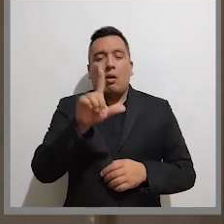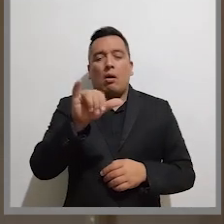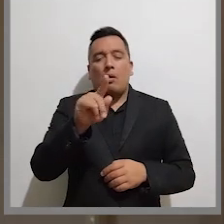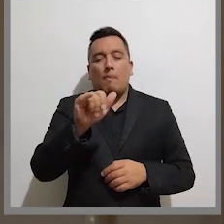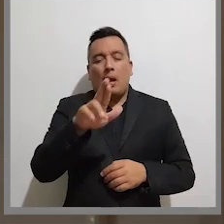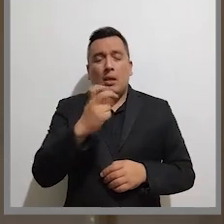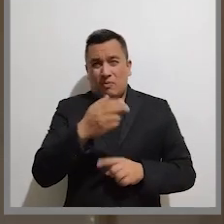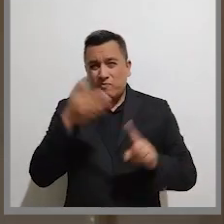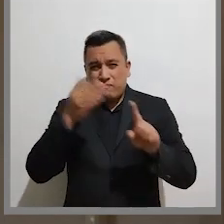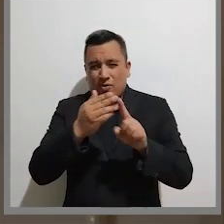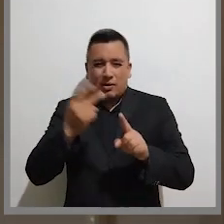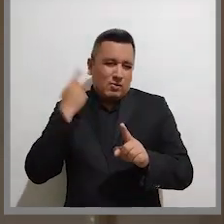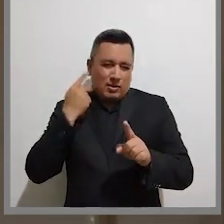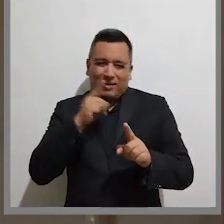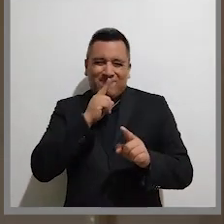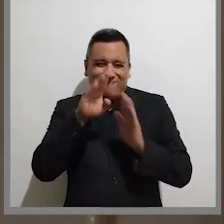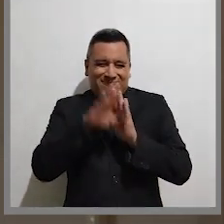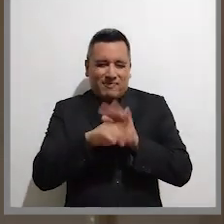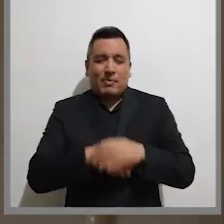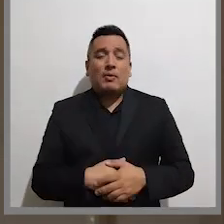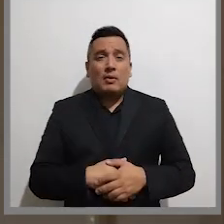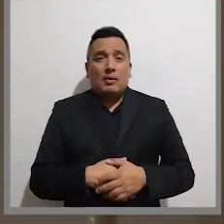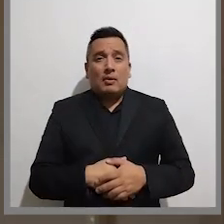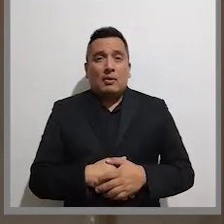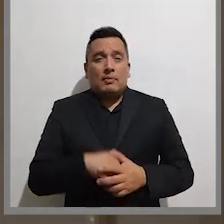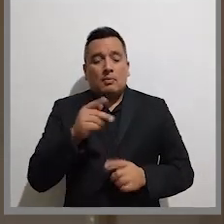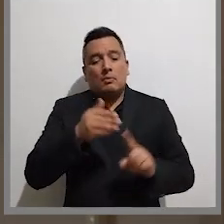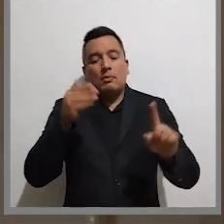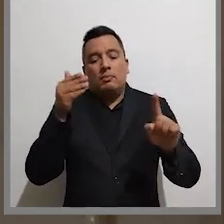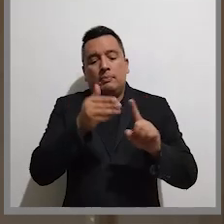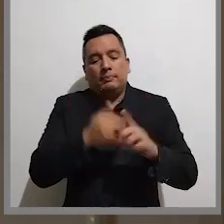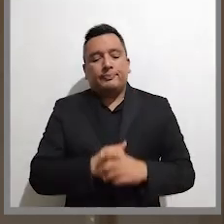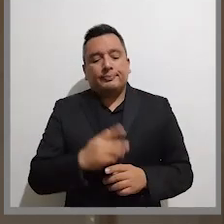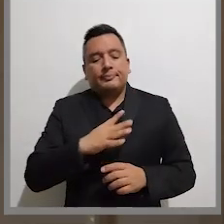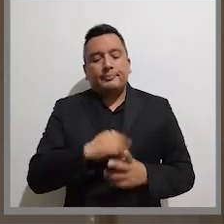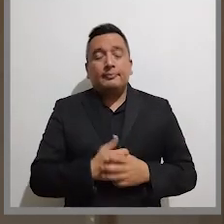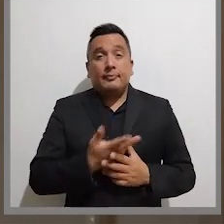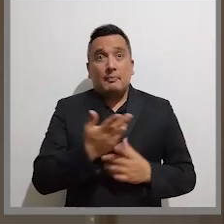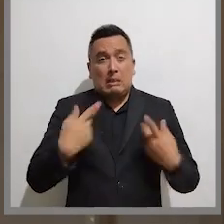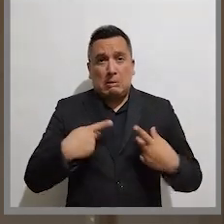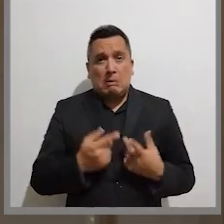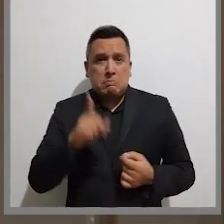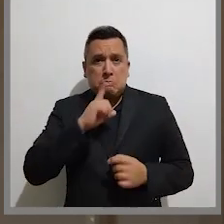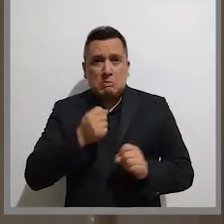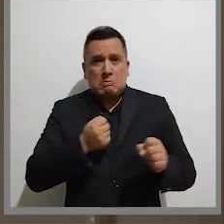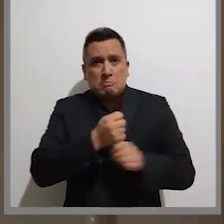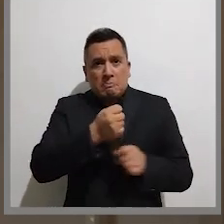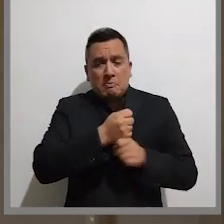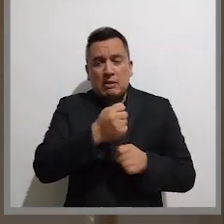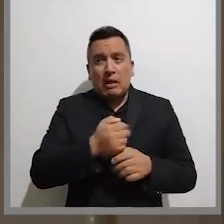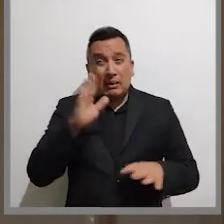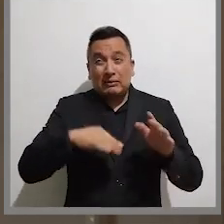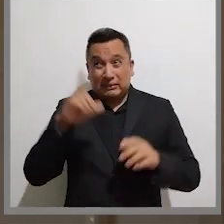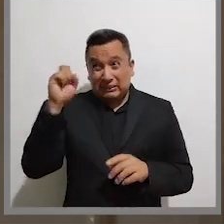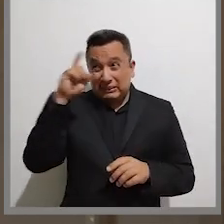se enfoca mucho en el tema del círculo de la violencia, de cómo es muy difícil para